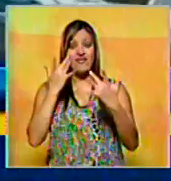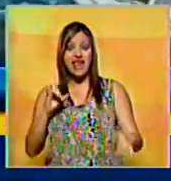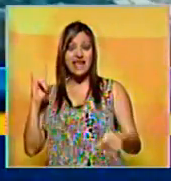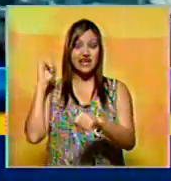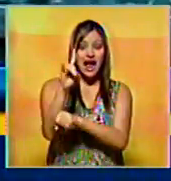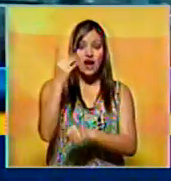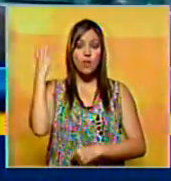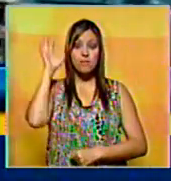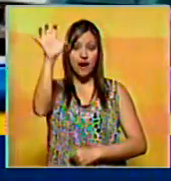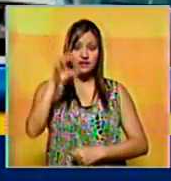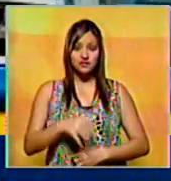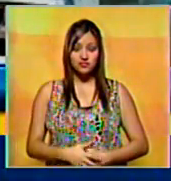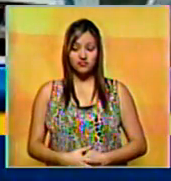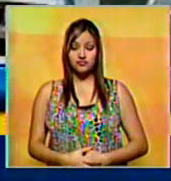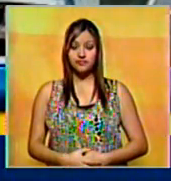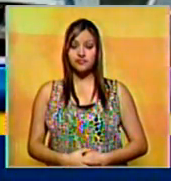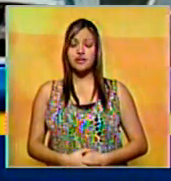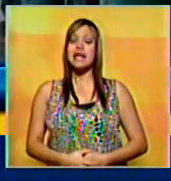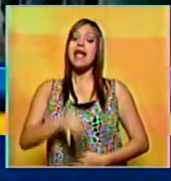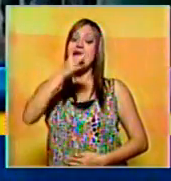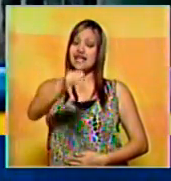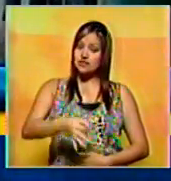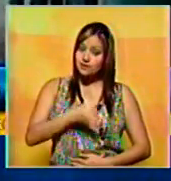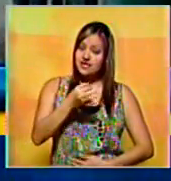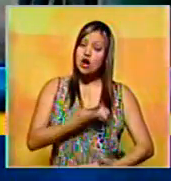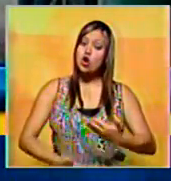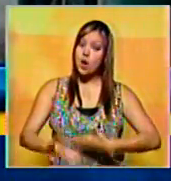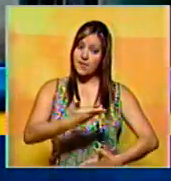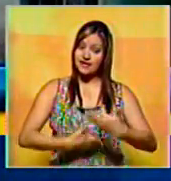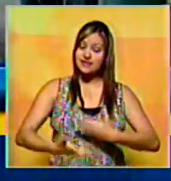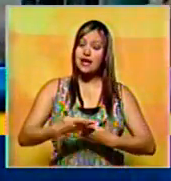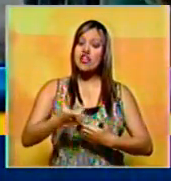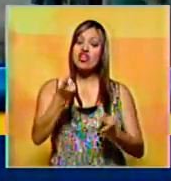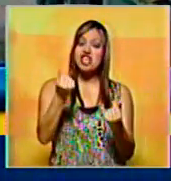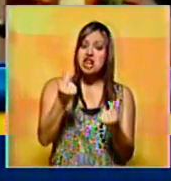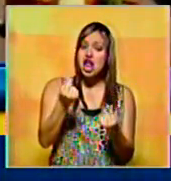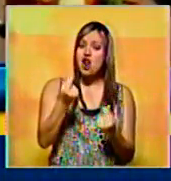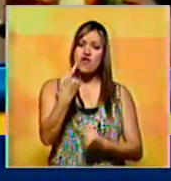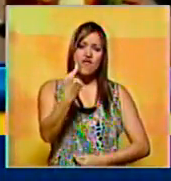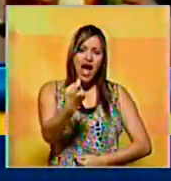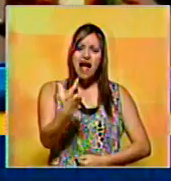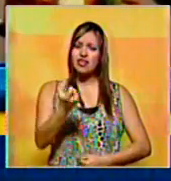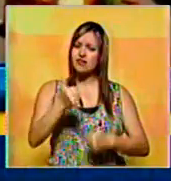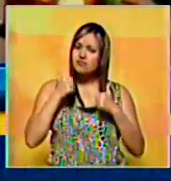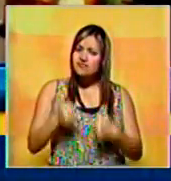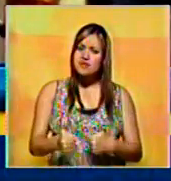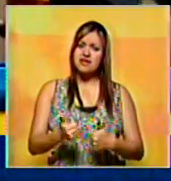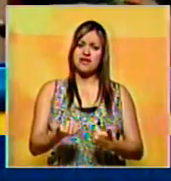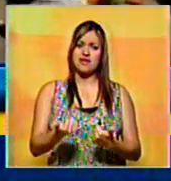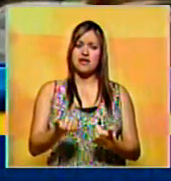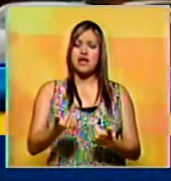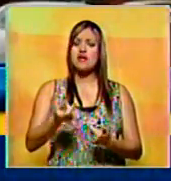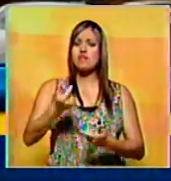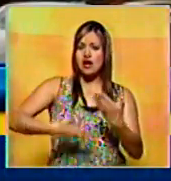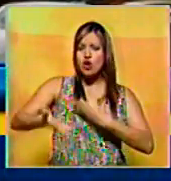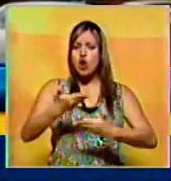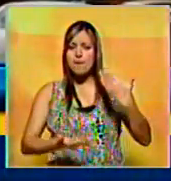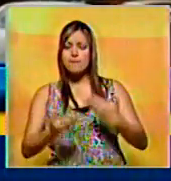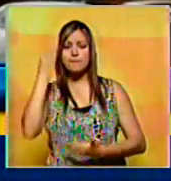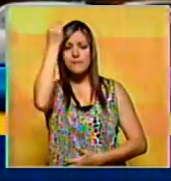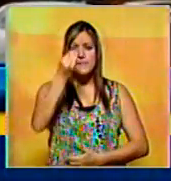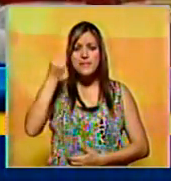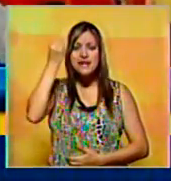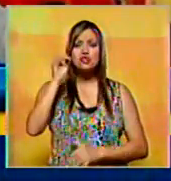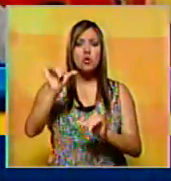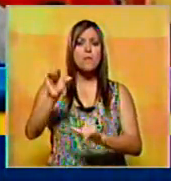nación. Destacó que los comerciantes fijaban precios sin corresponder a las determinadas variables económicas que a su juicio fija